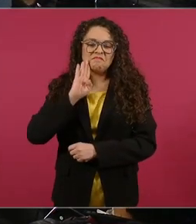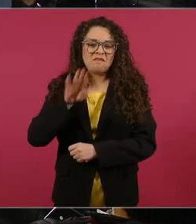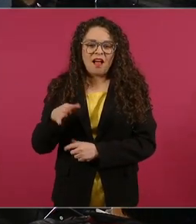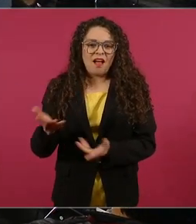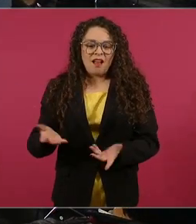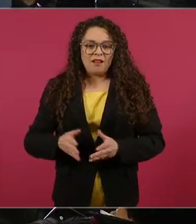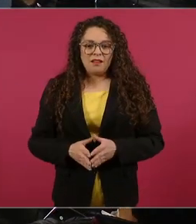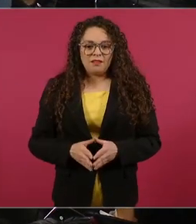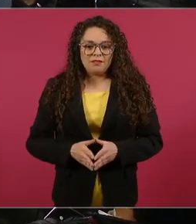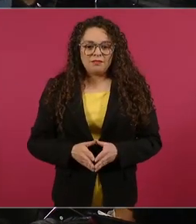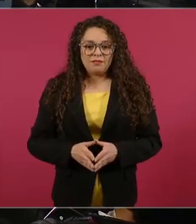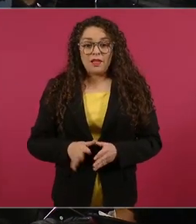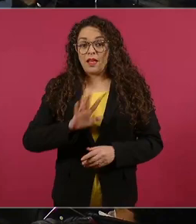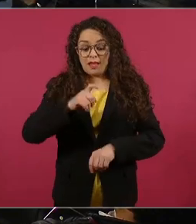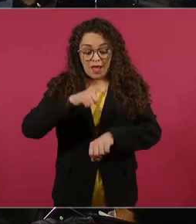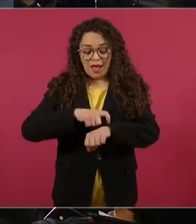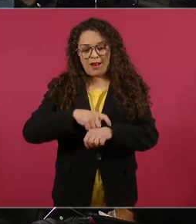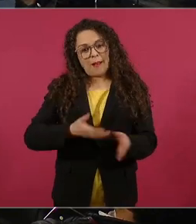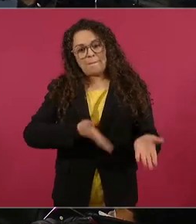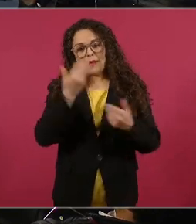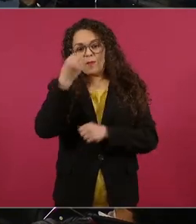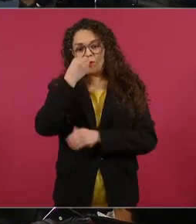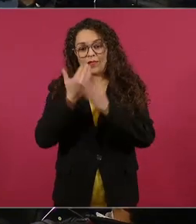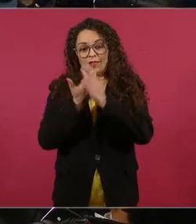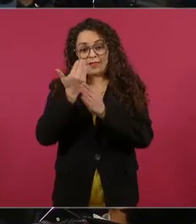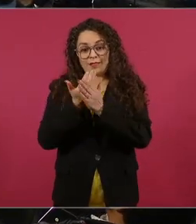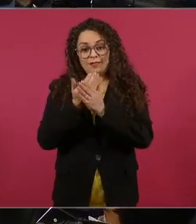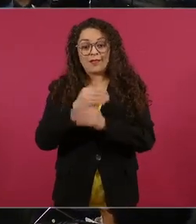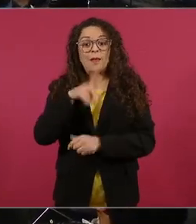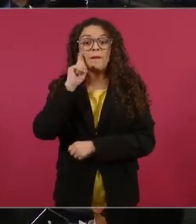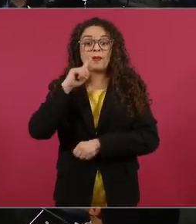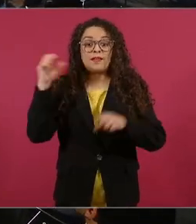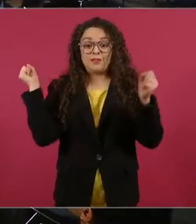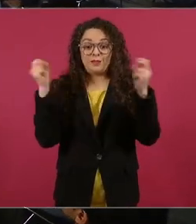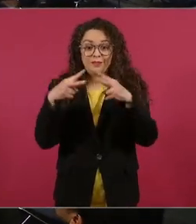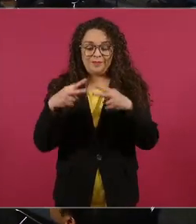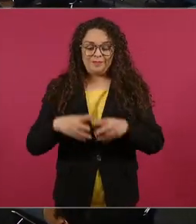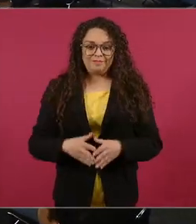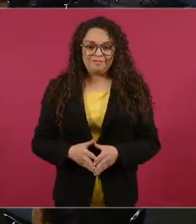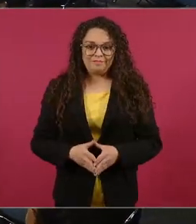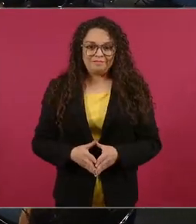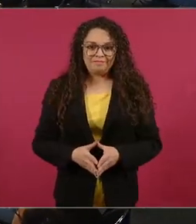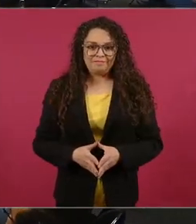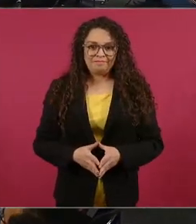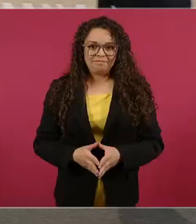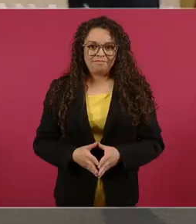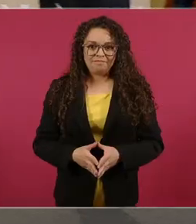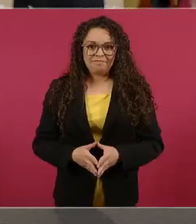Vámonos a desayunar. Mañana. Yeah.